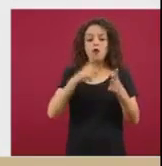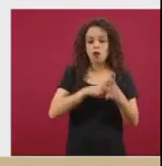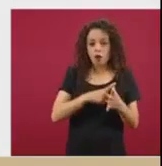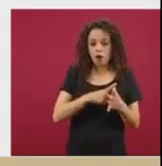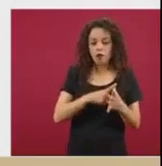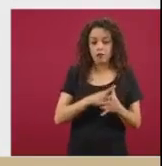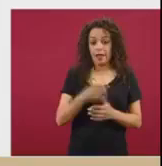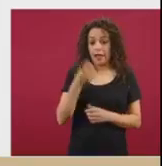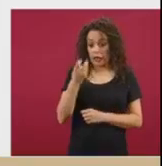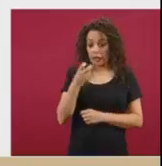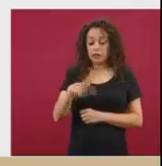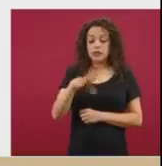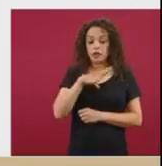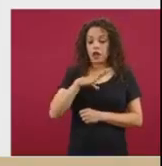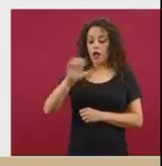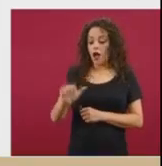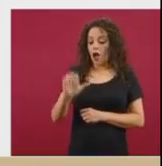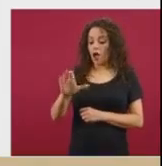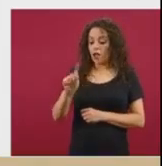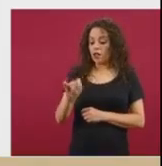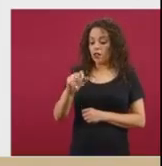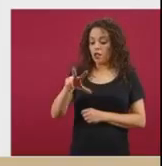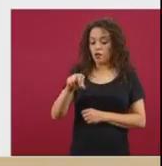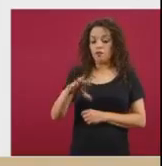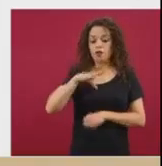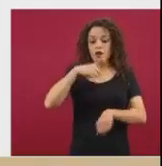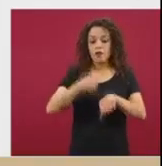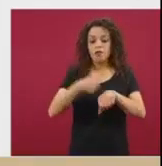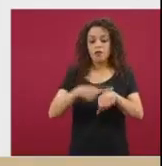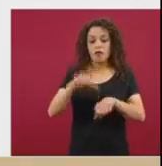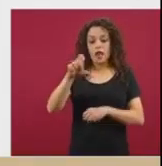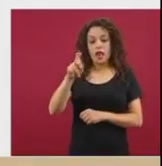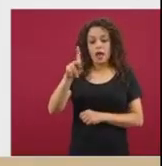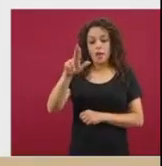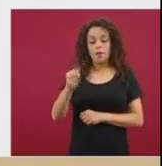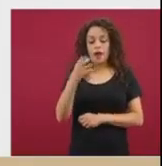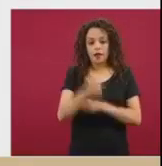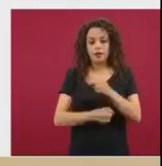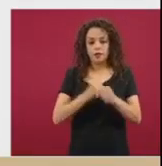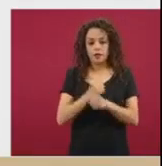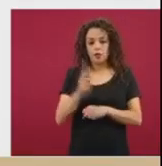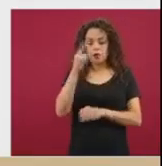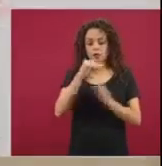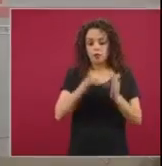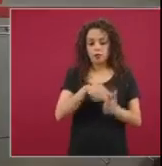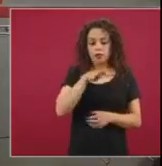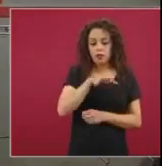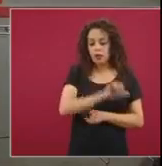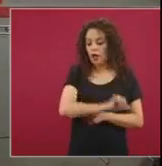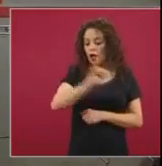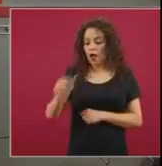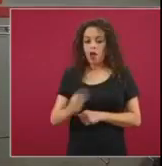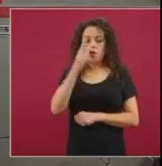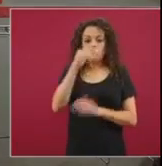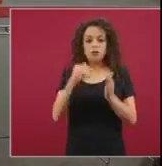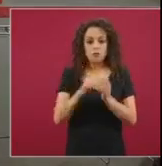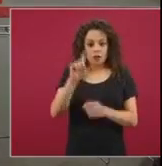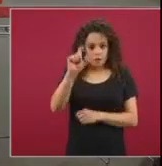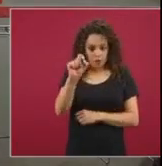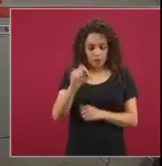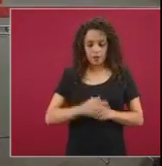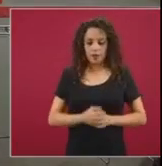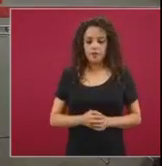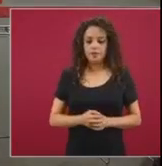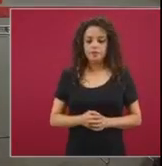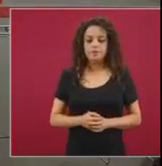esos casos que están activos con lepra en México para el año 2019-2020. ¿Me das la siguiente, por favor? Les decía,